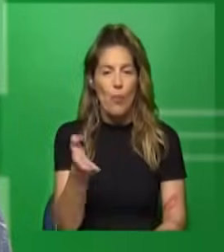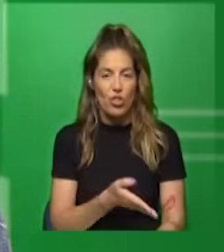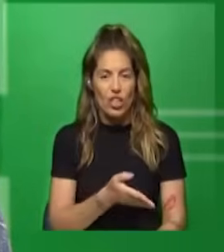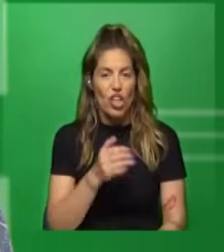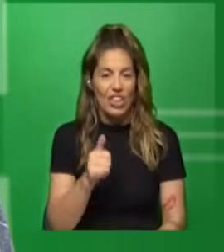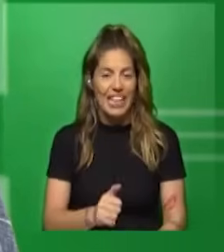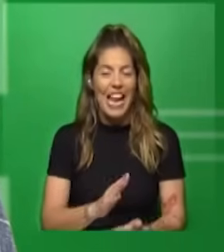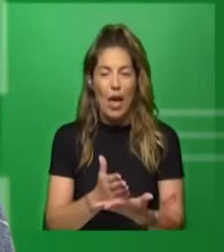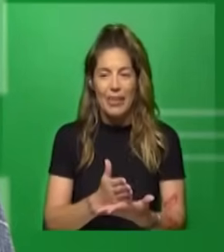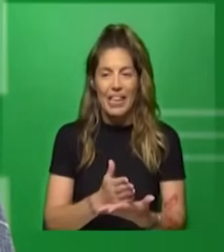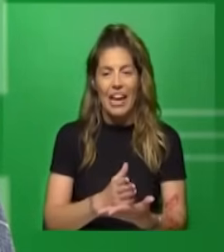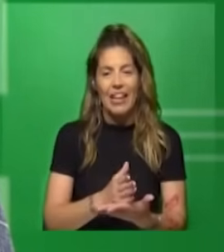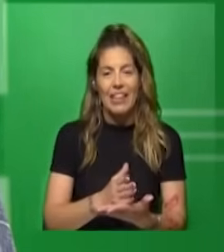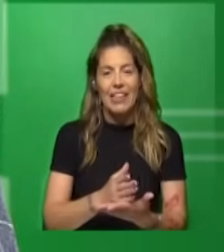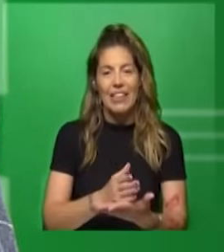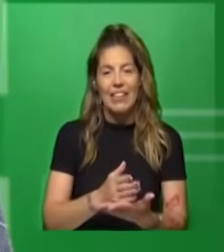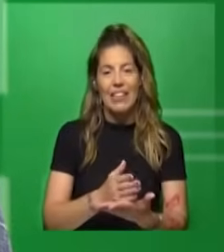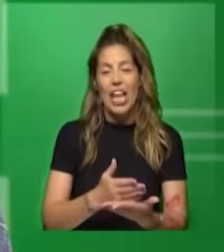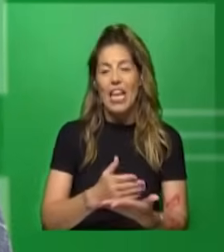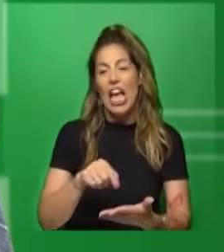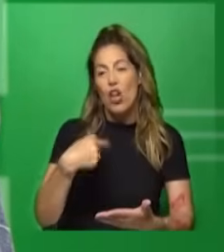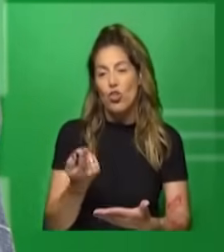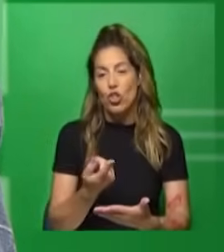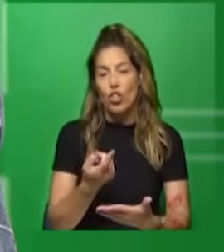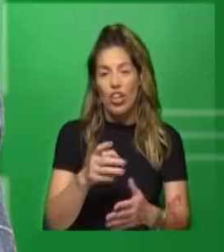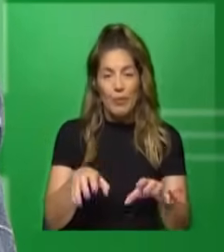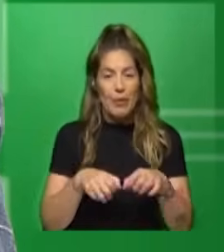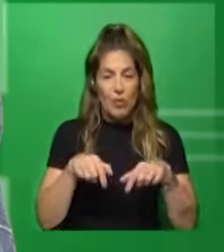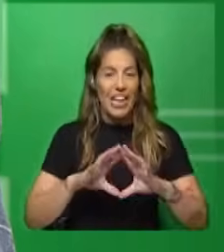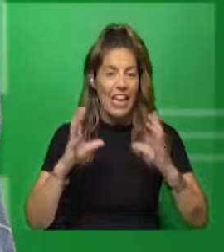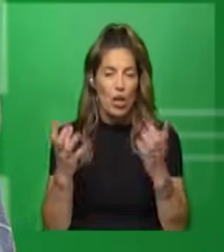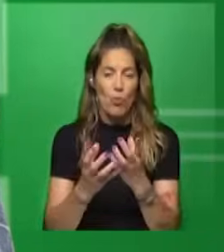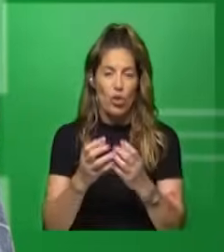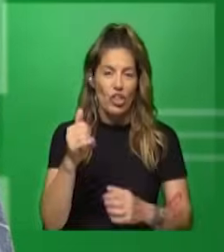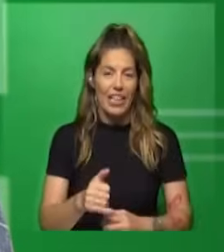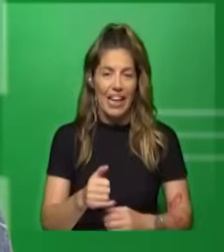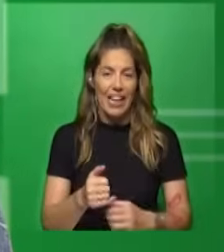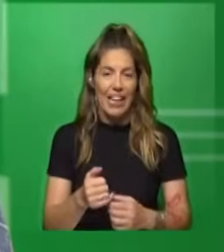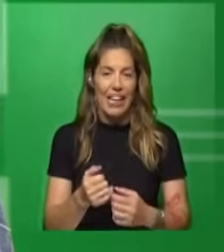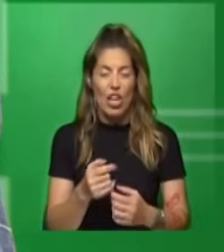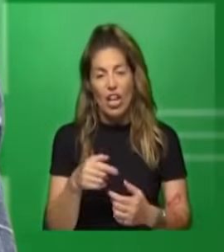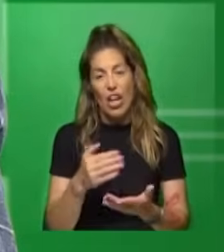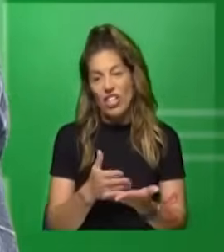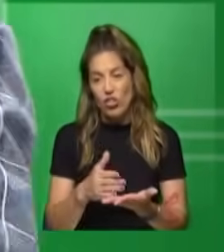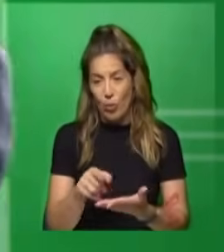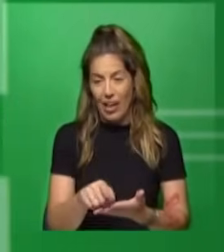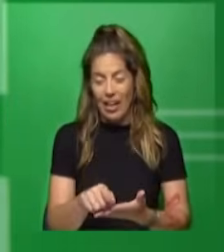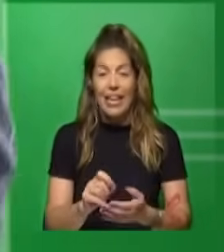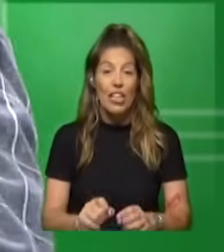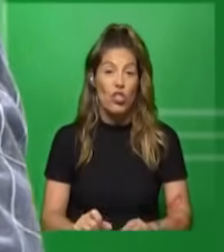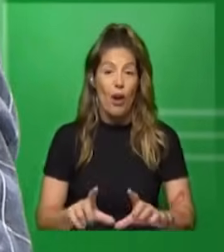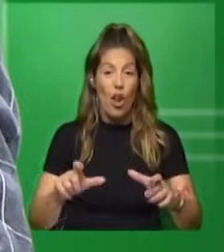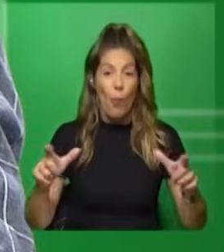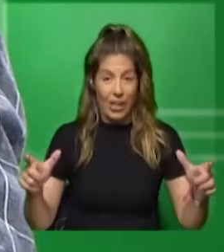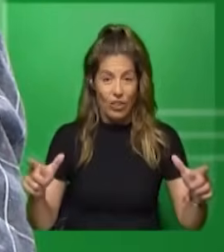tener la mitad y al resto, a los demás que habitamos este planeta, tener. Y eso además va en aumento. Entonces, esa